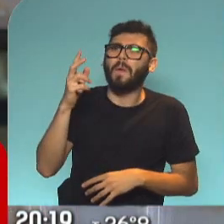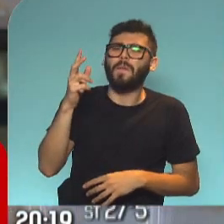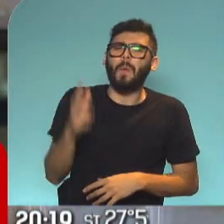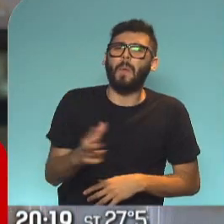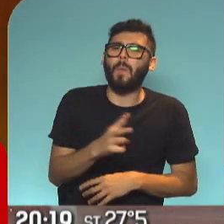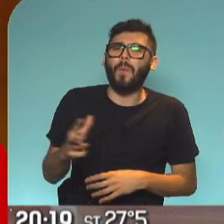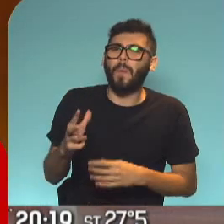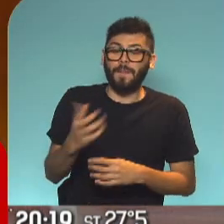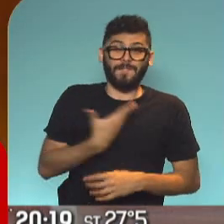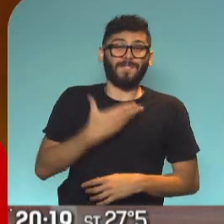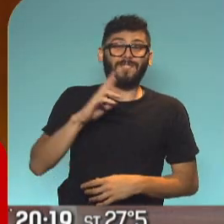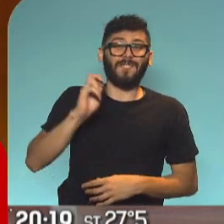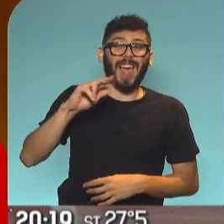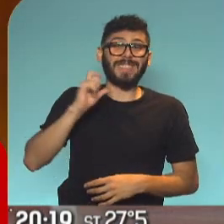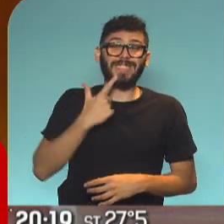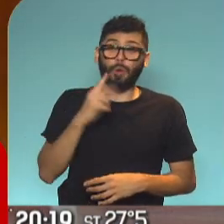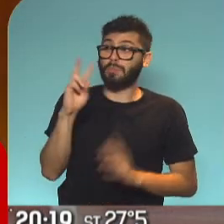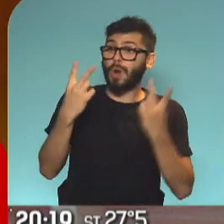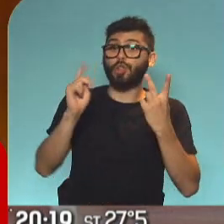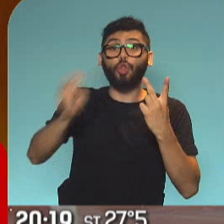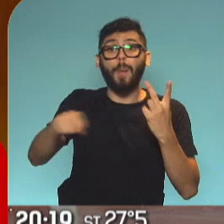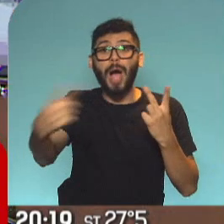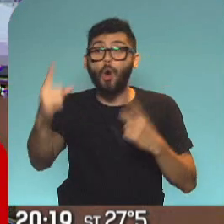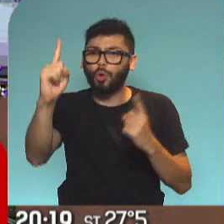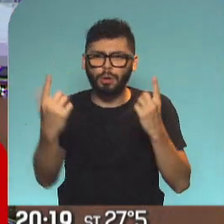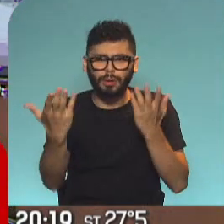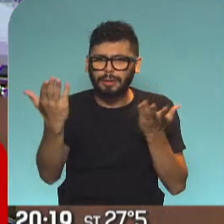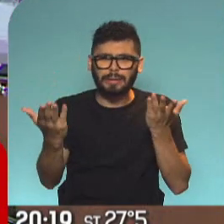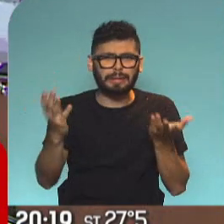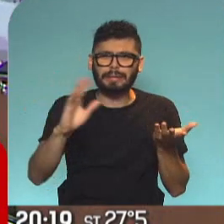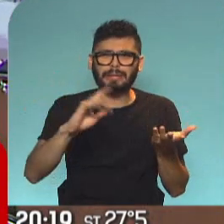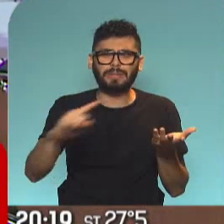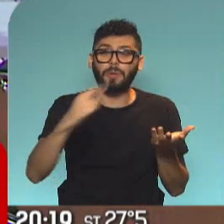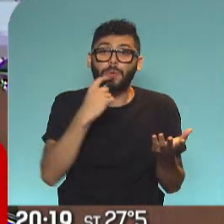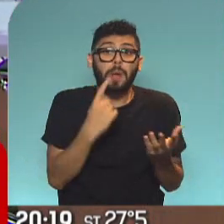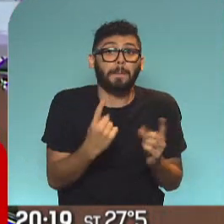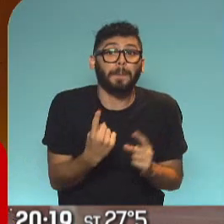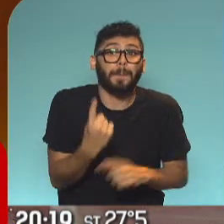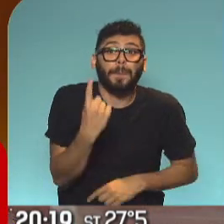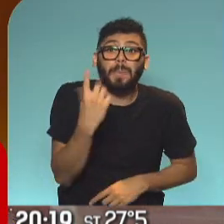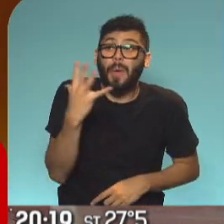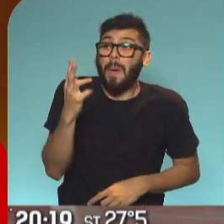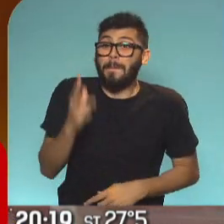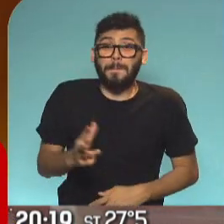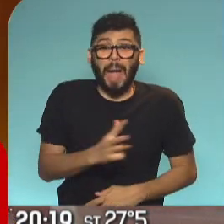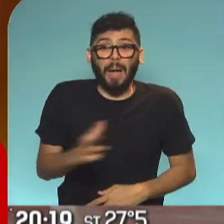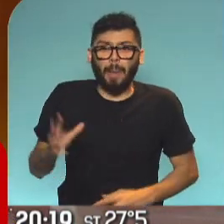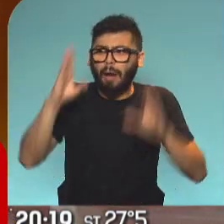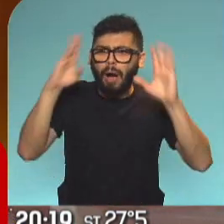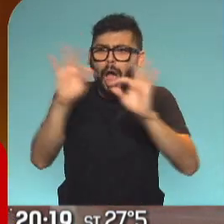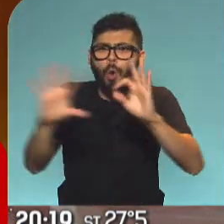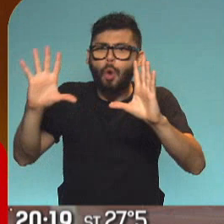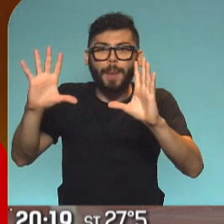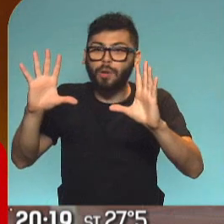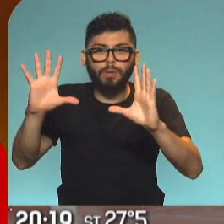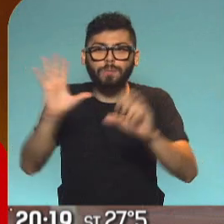va a tener muy alta la vara. y pero porque el Papa, Con la porque Francisco empatía es el con todo el primer mundo. Papa no eurocéntrico que mira al mundo desde el sur, desde los